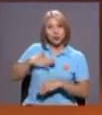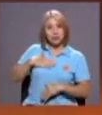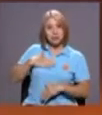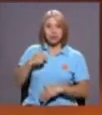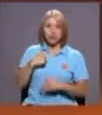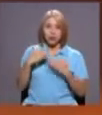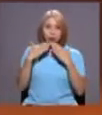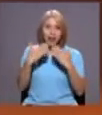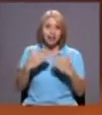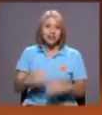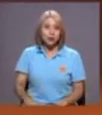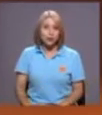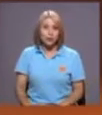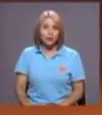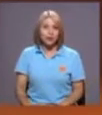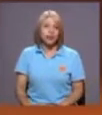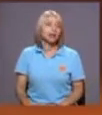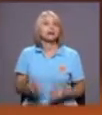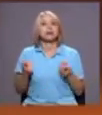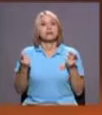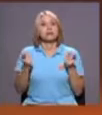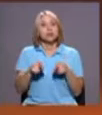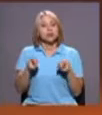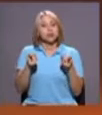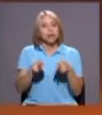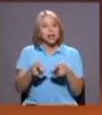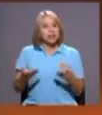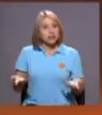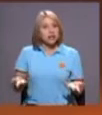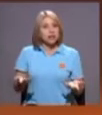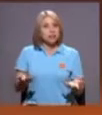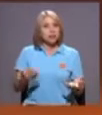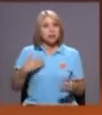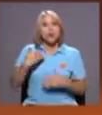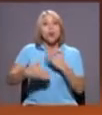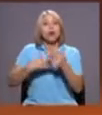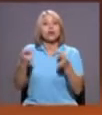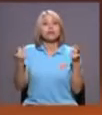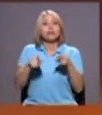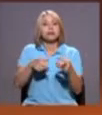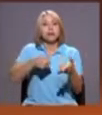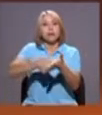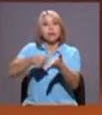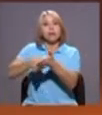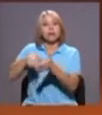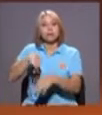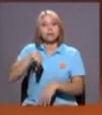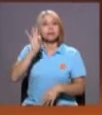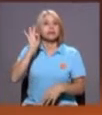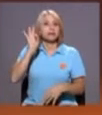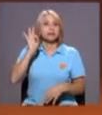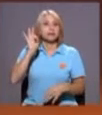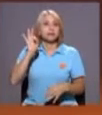agradezco. Las circunstancias electorales determinaron